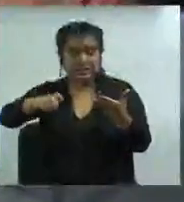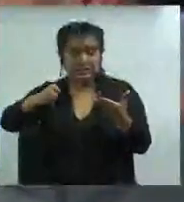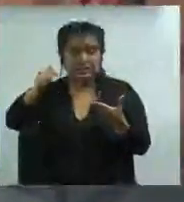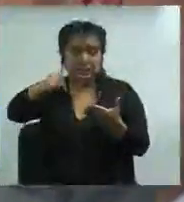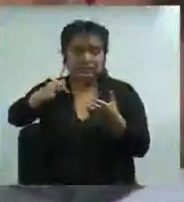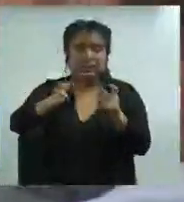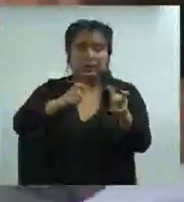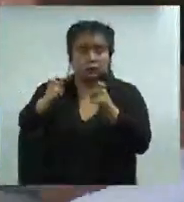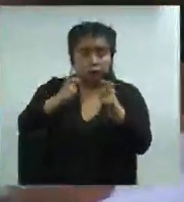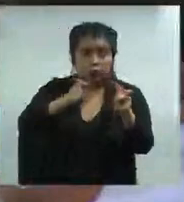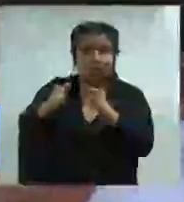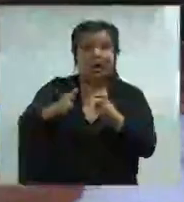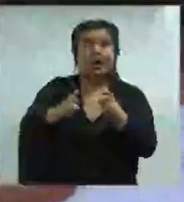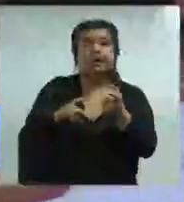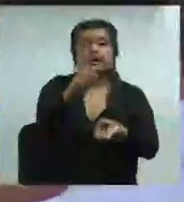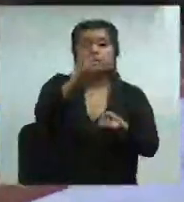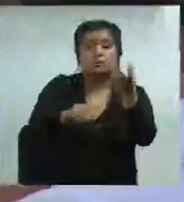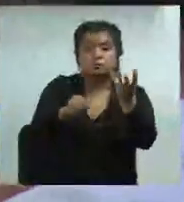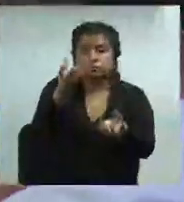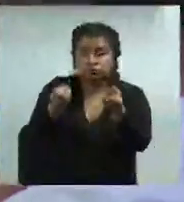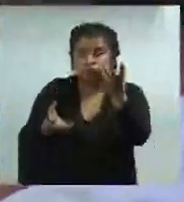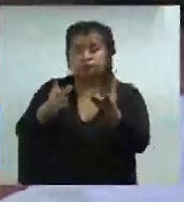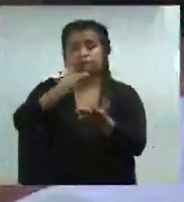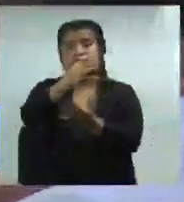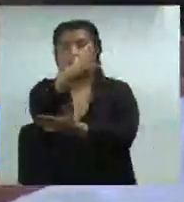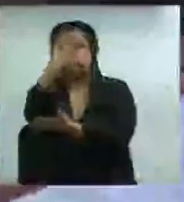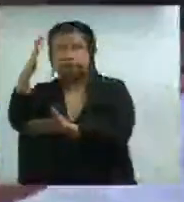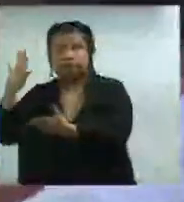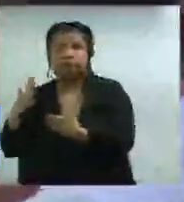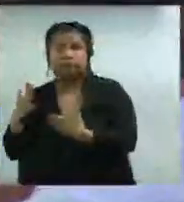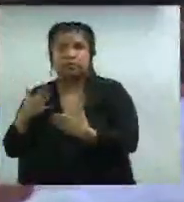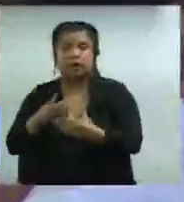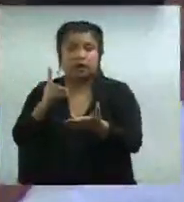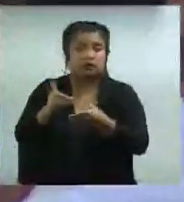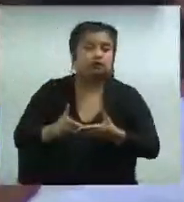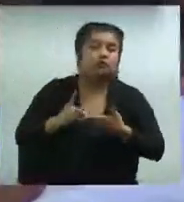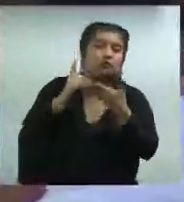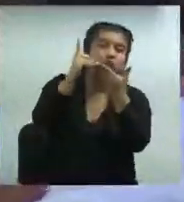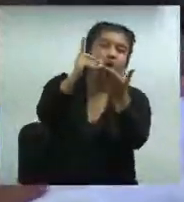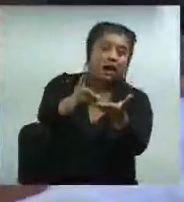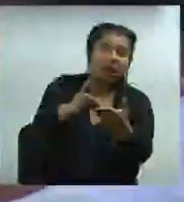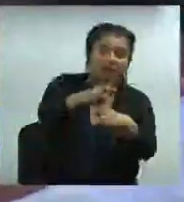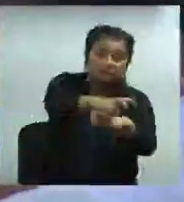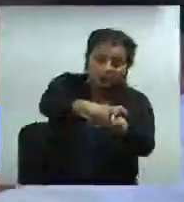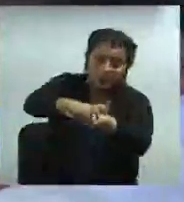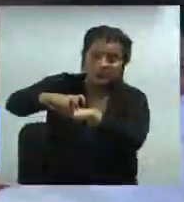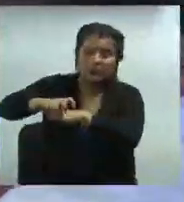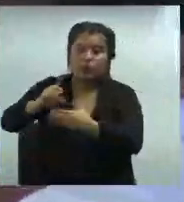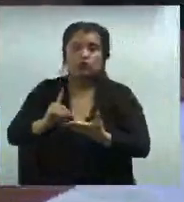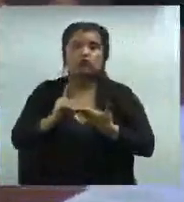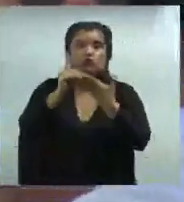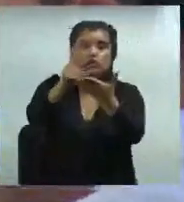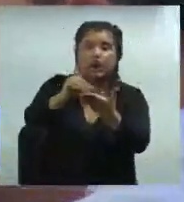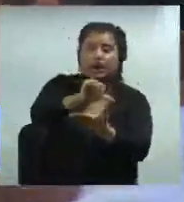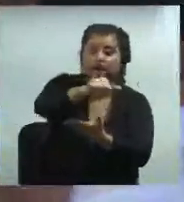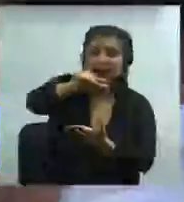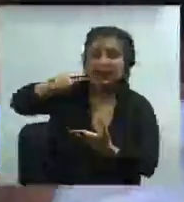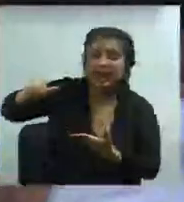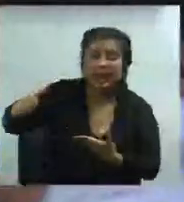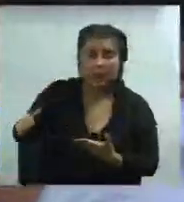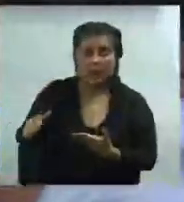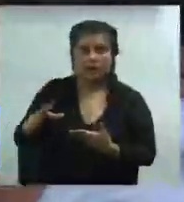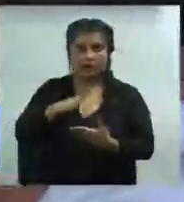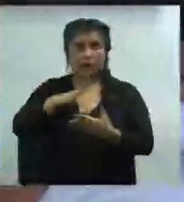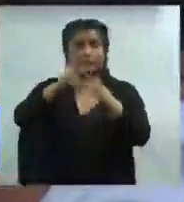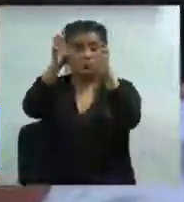Miren, les tienen que donar los kits, les tienen que donar las bombas, les tienen que donar los rastrillos. O sea, lo que hay son sueldos, hay